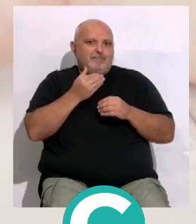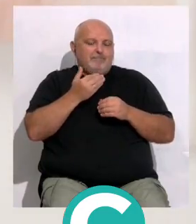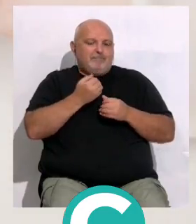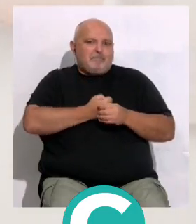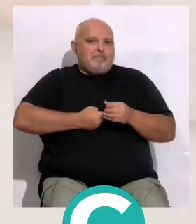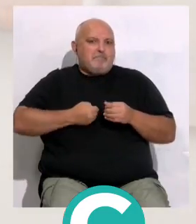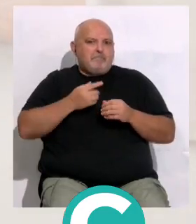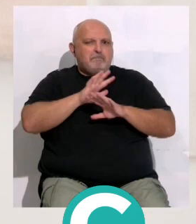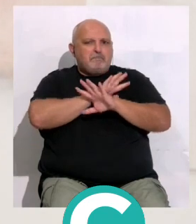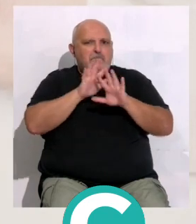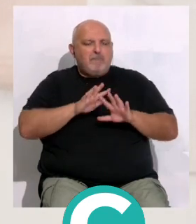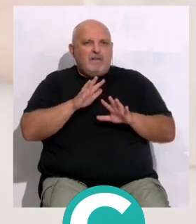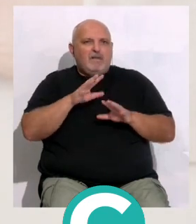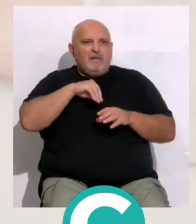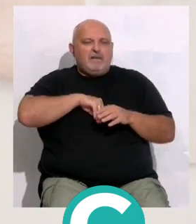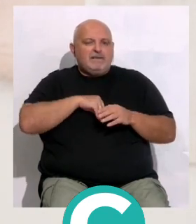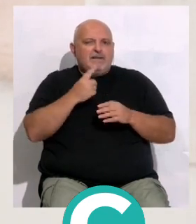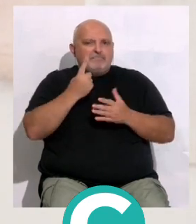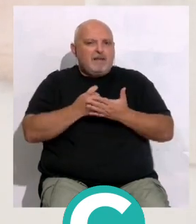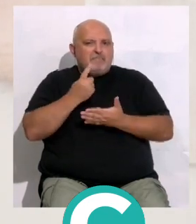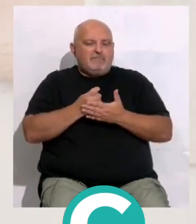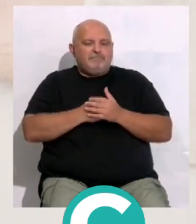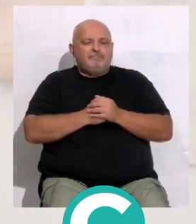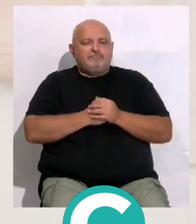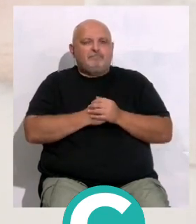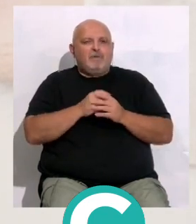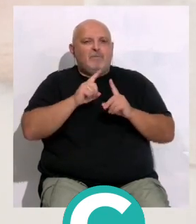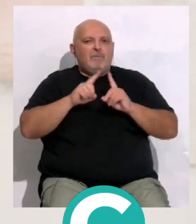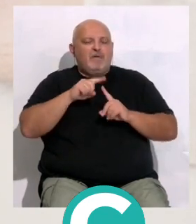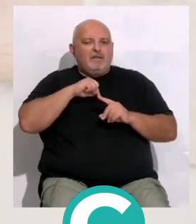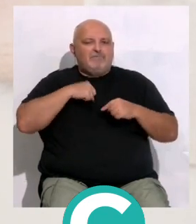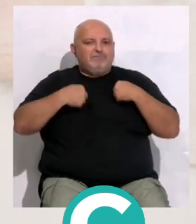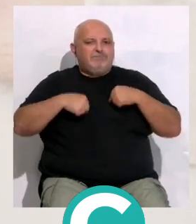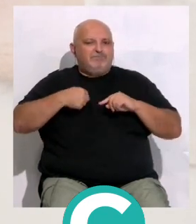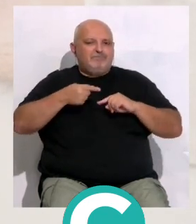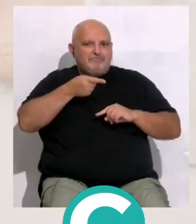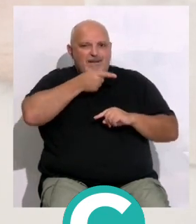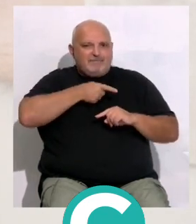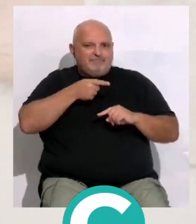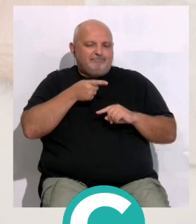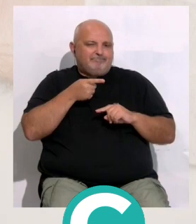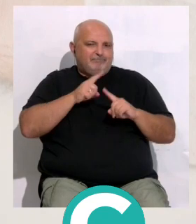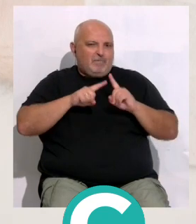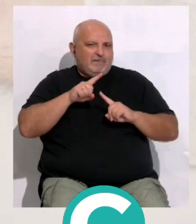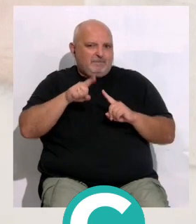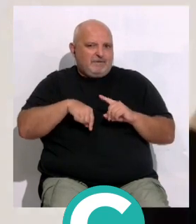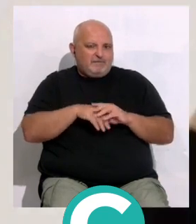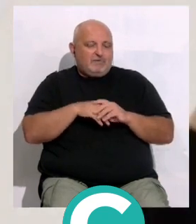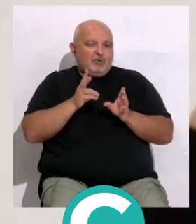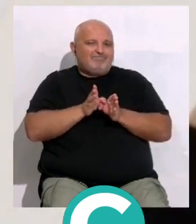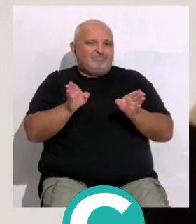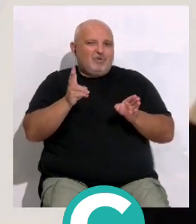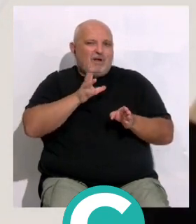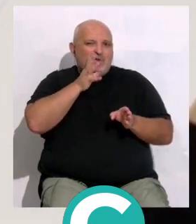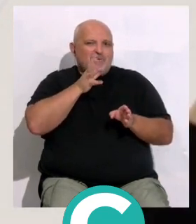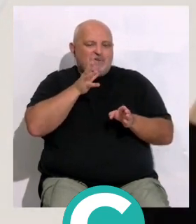estas personas tienen como una inhibición de la saciedad y por otro lado tienen un problema del metabolismo. Por lo tanto, tienden estos dos factores